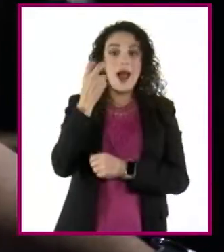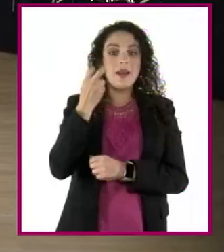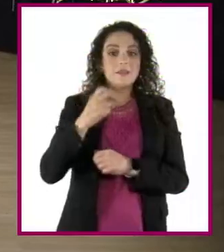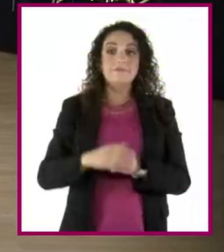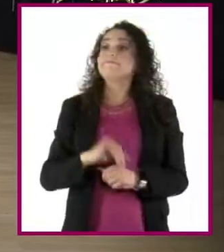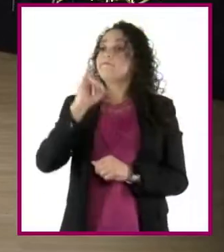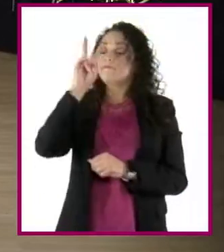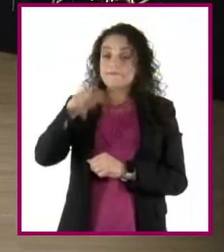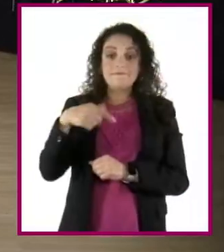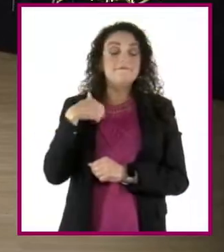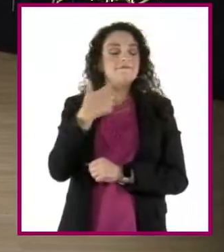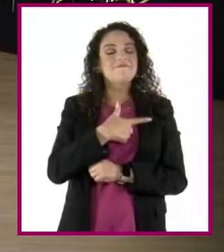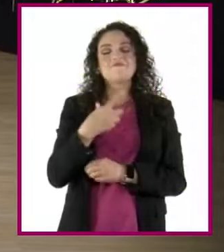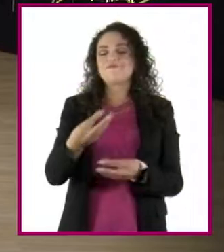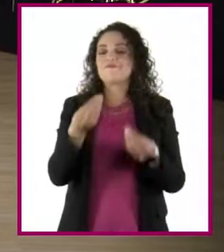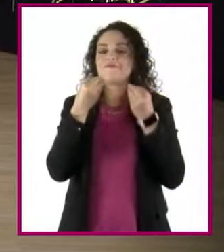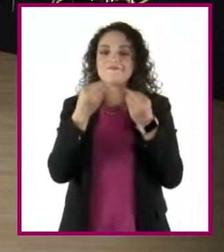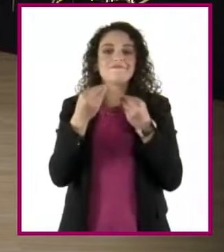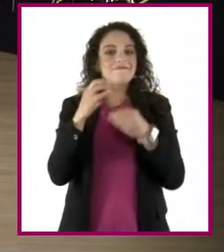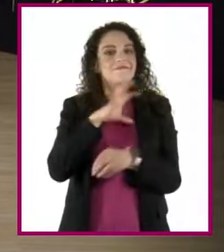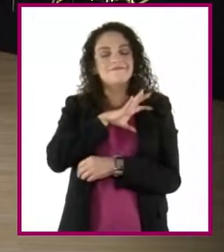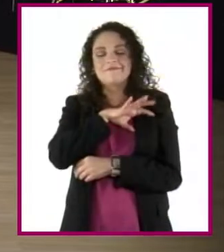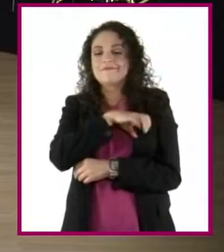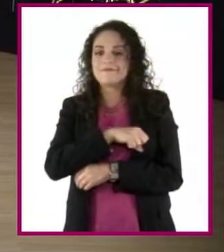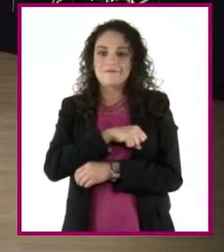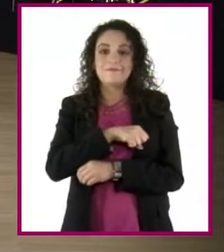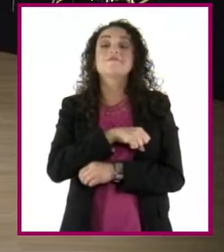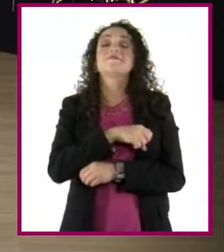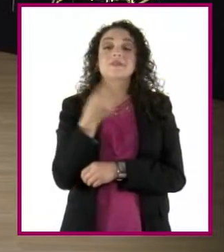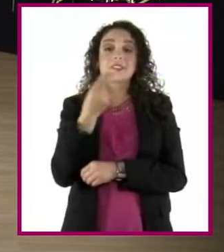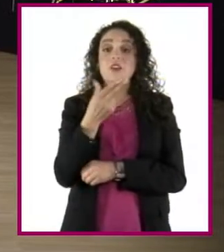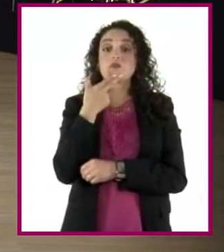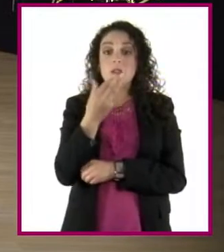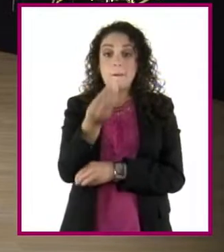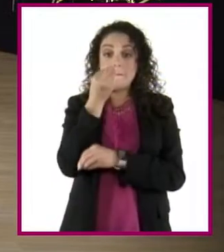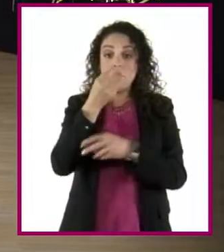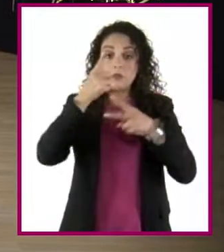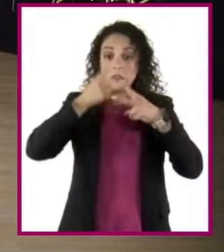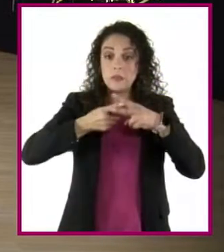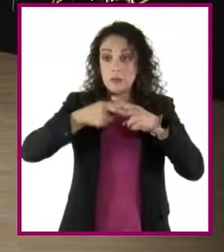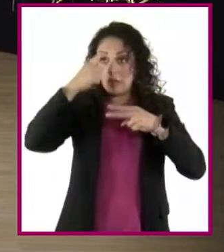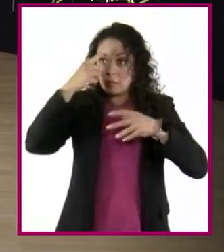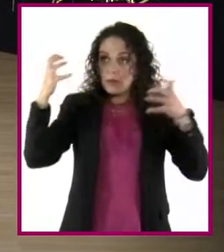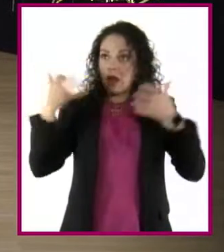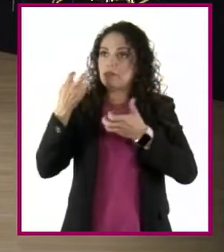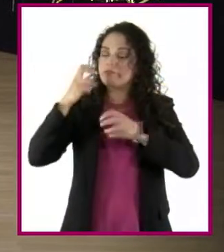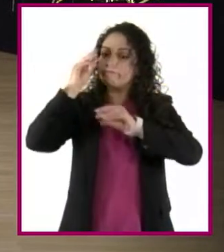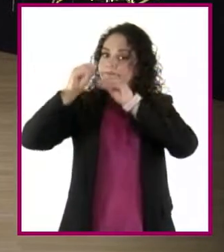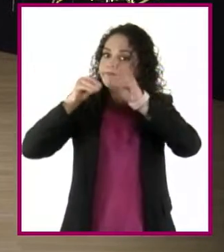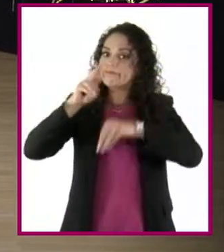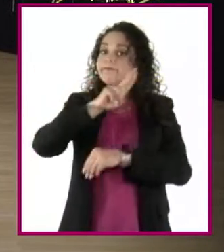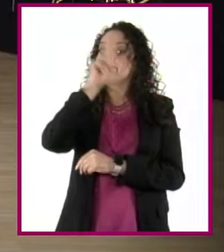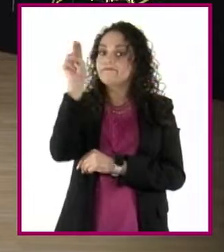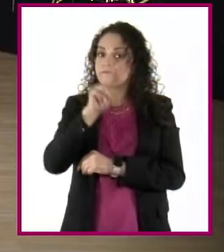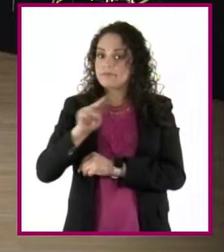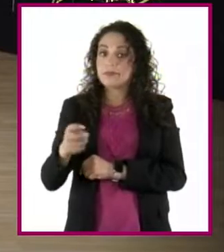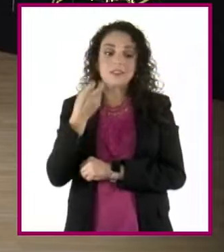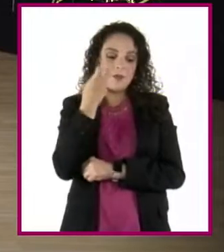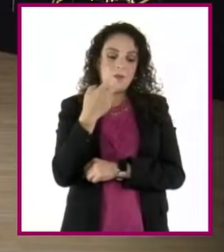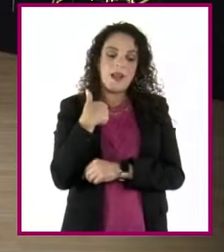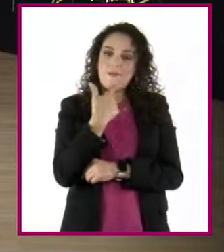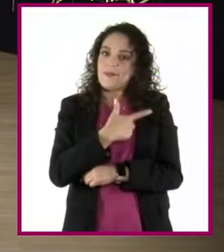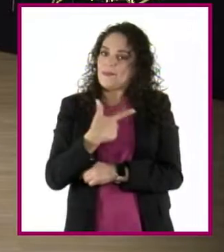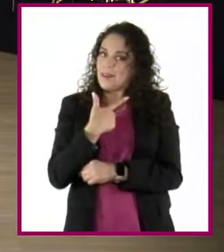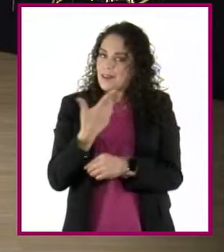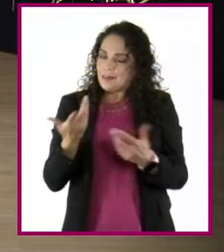me encantan. Y de hecho, hay que usar muchas matemáticas para hacerlos. Ah, sí. Justo por eso me encantan,